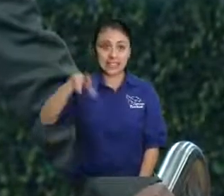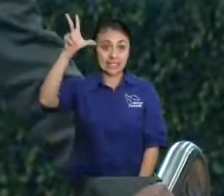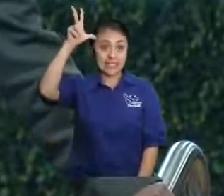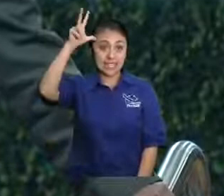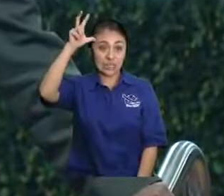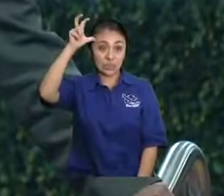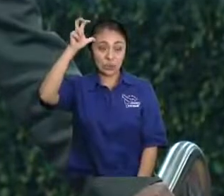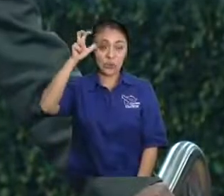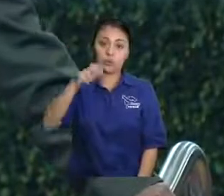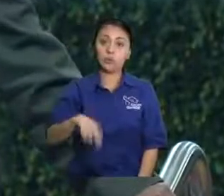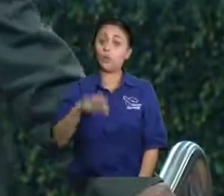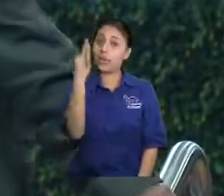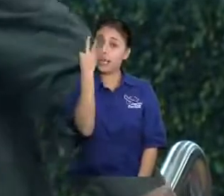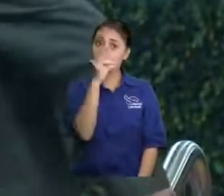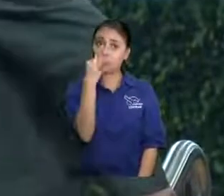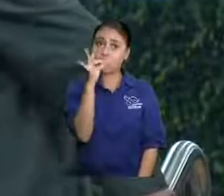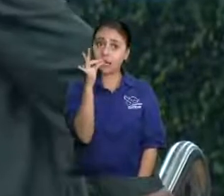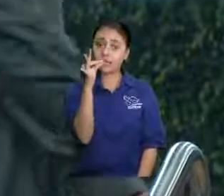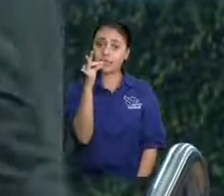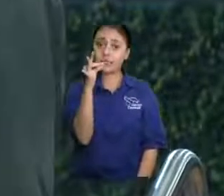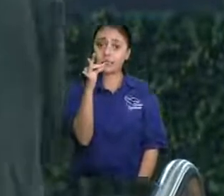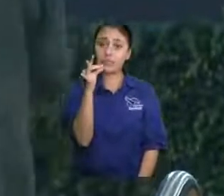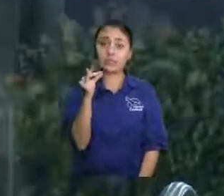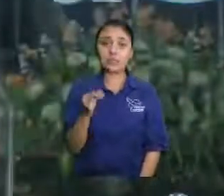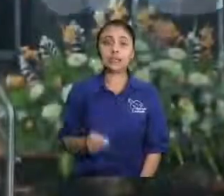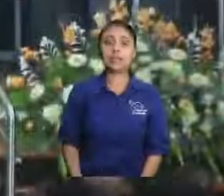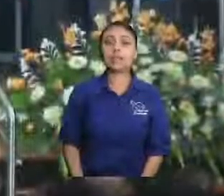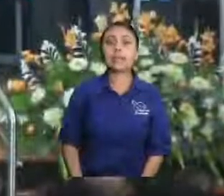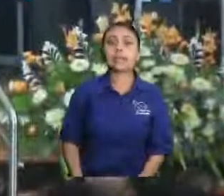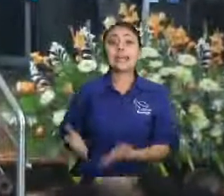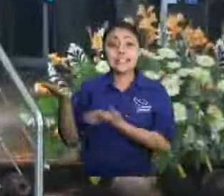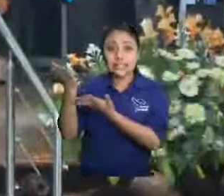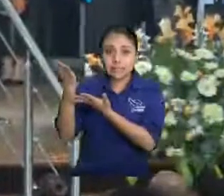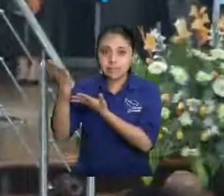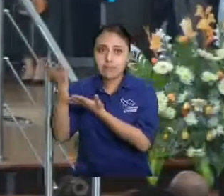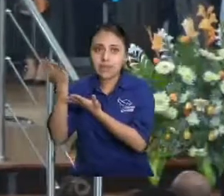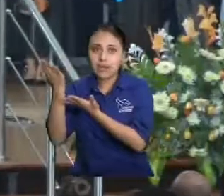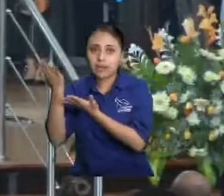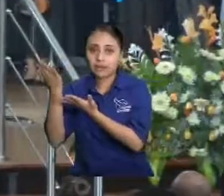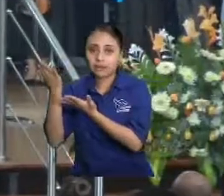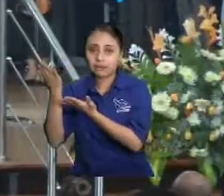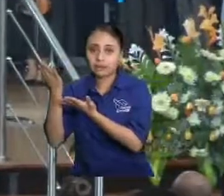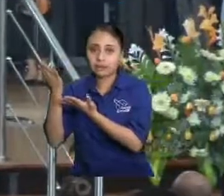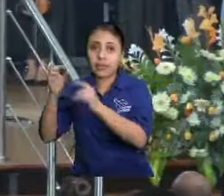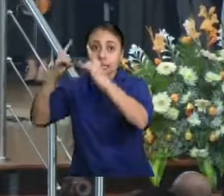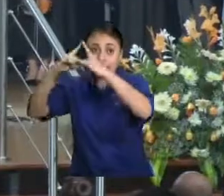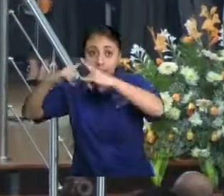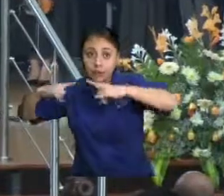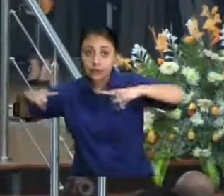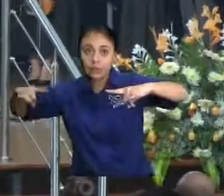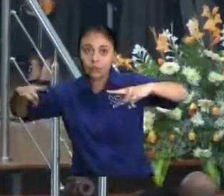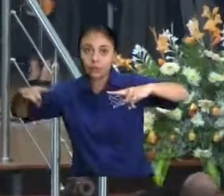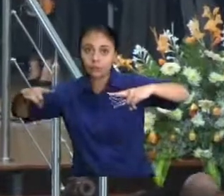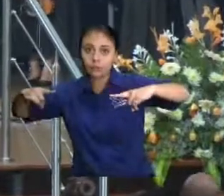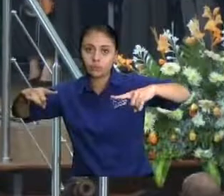milicia sagrada. Estas mujeres de la milicia sagrada dormían alrededor del tabernáculo y estos se las